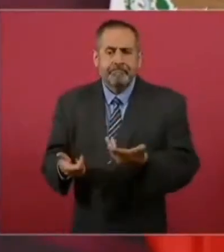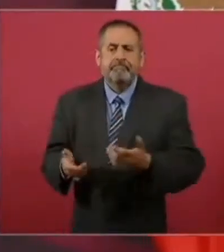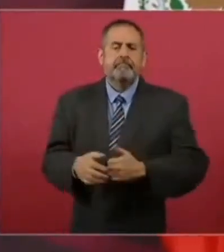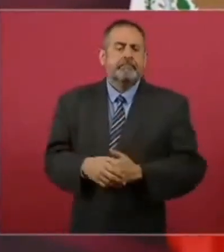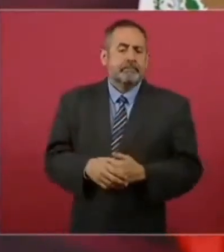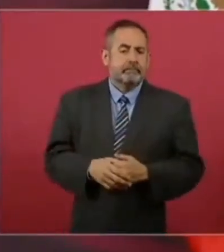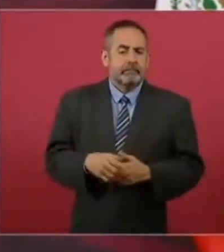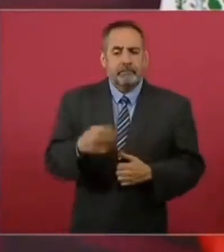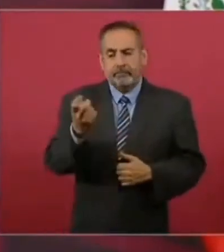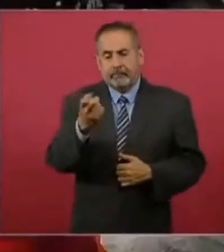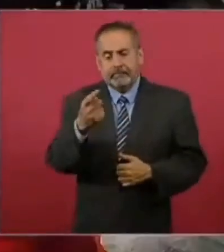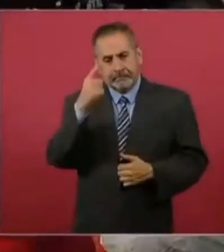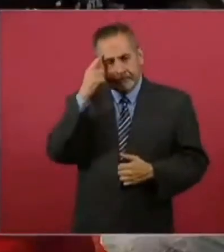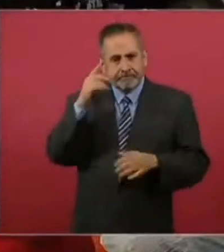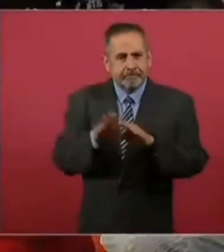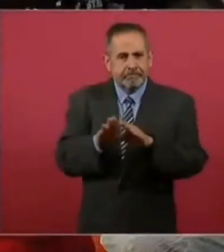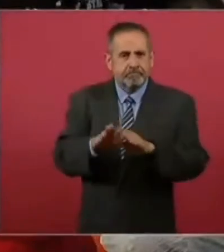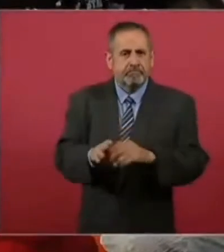obras,